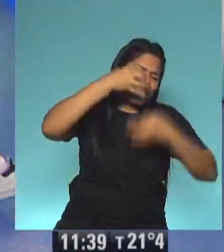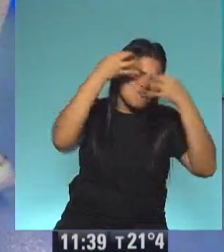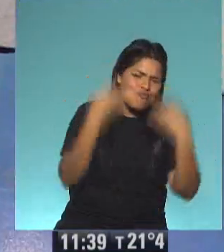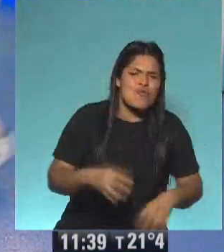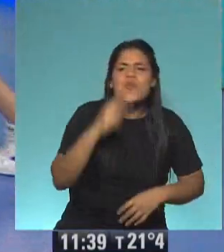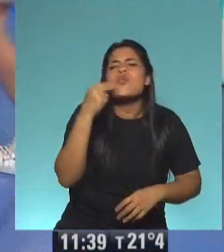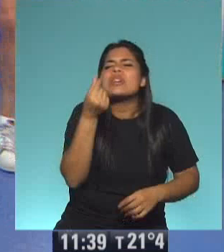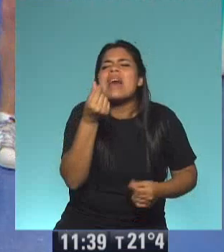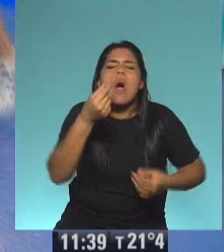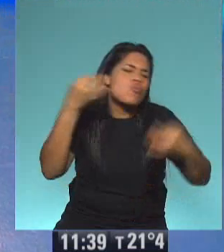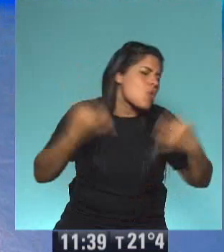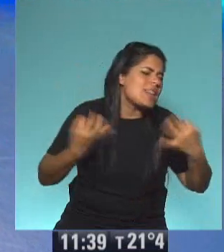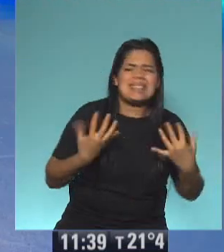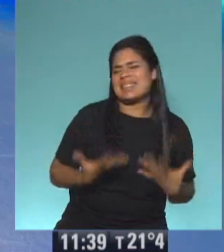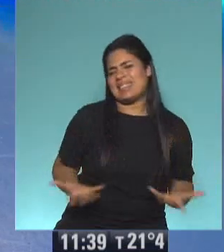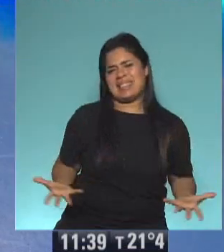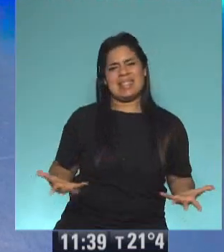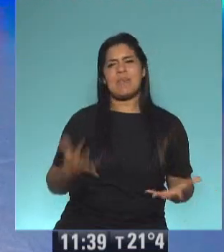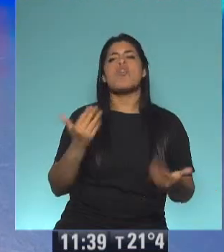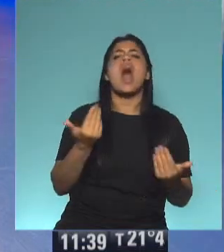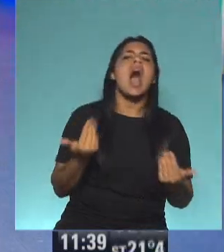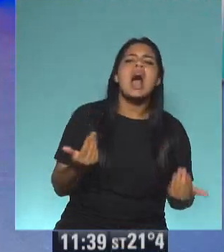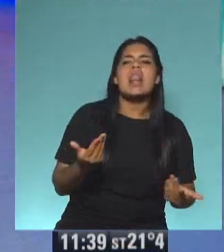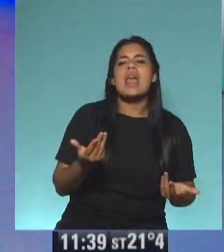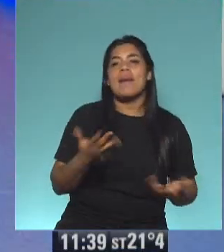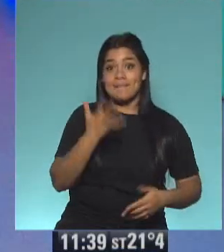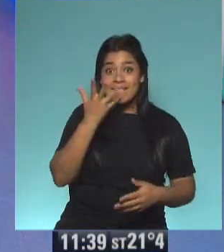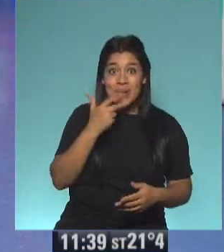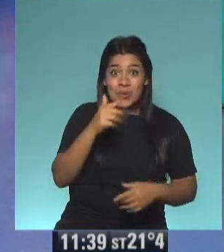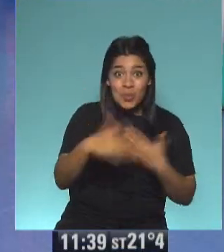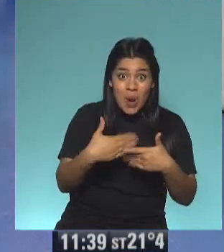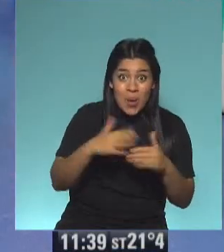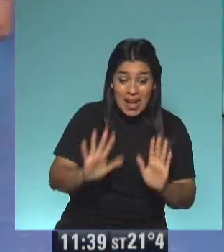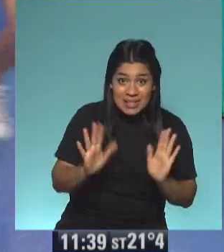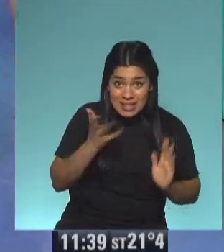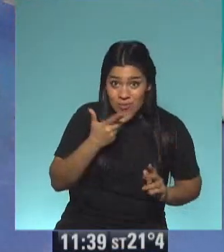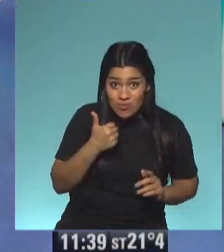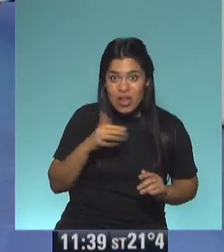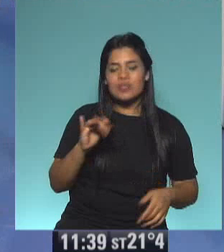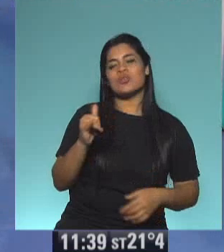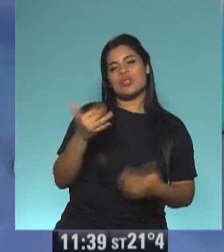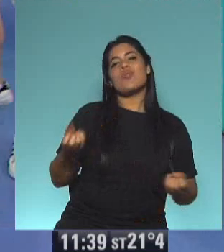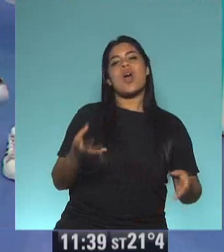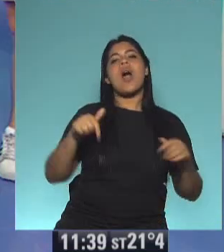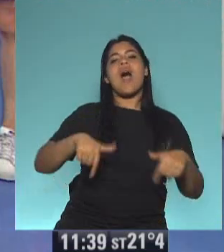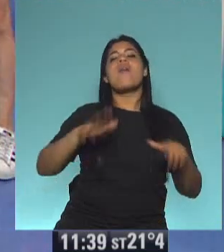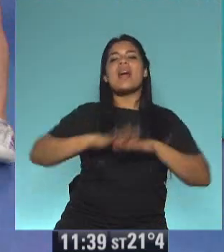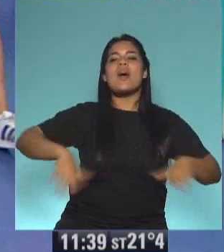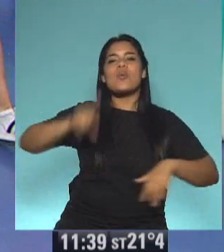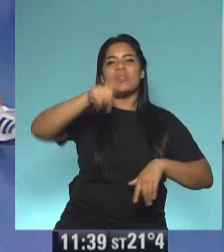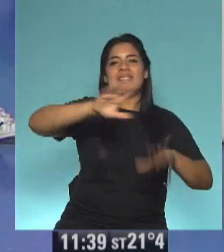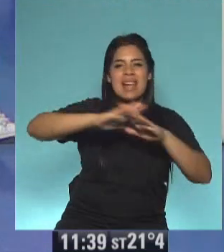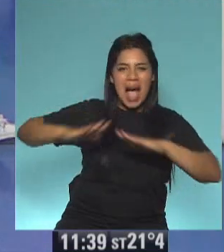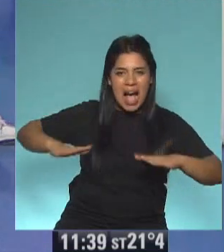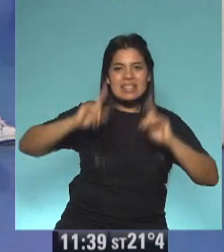comer ya! ¡No sé qué hora es, pero vayamos poniendo la mesa! ¿Le gustó el juego? ¡Me encantó! Así que ahora entonces en casa pueden jugar al huelo,